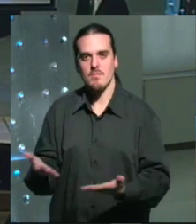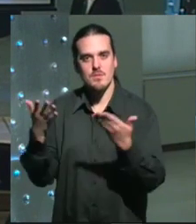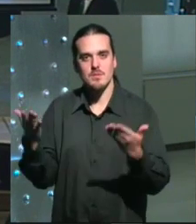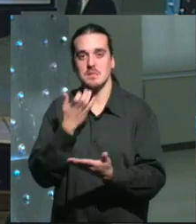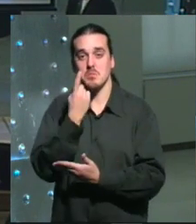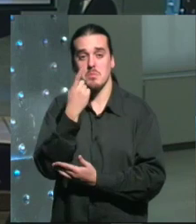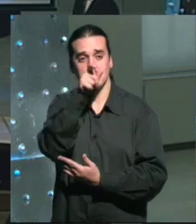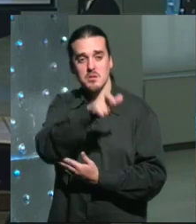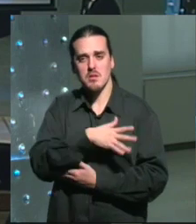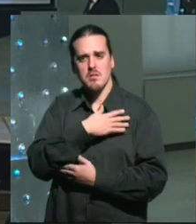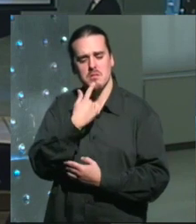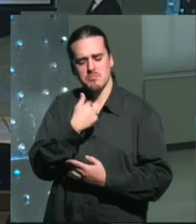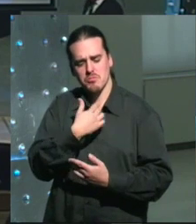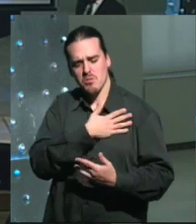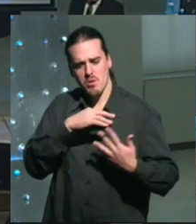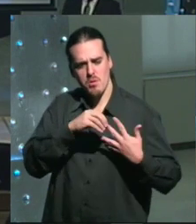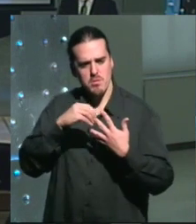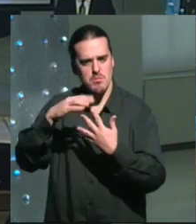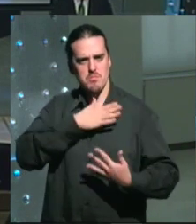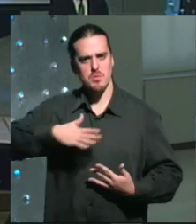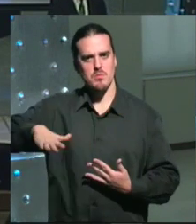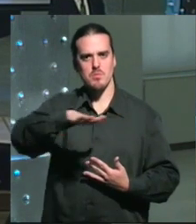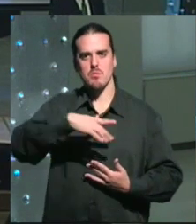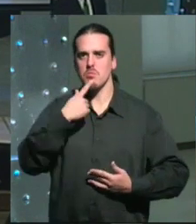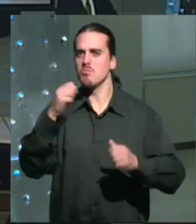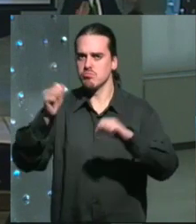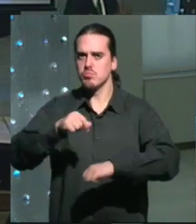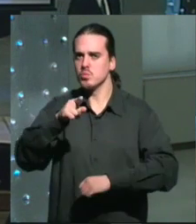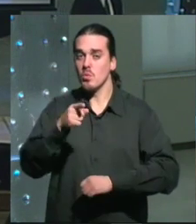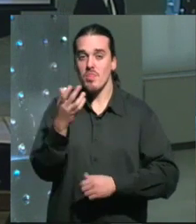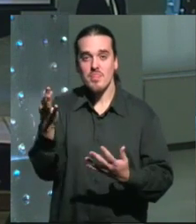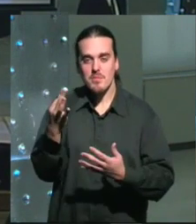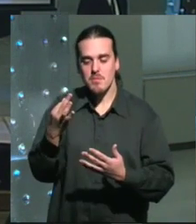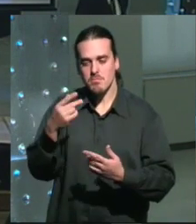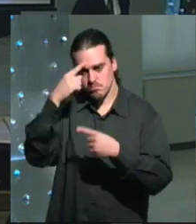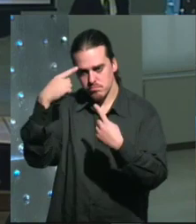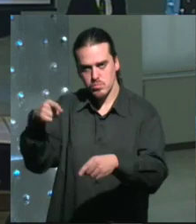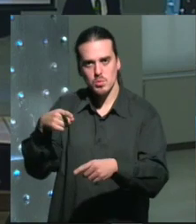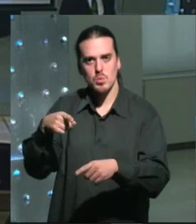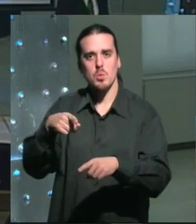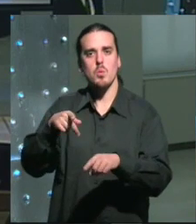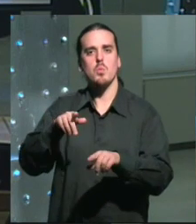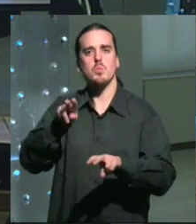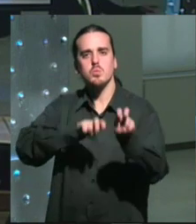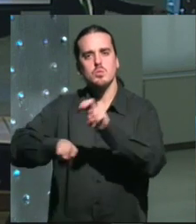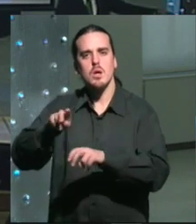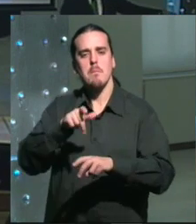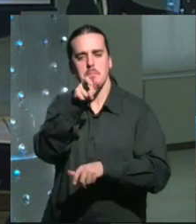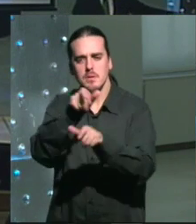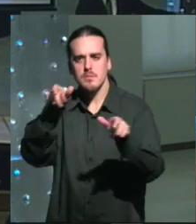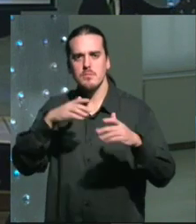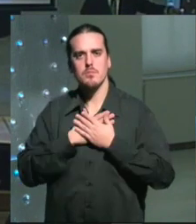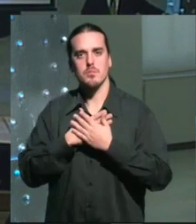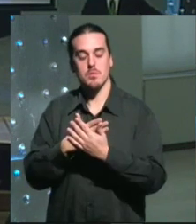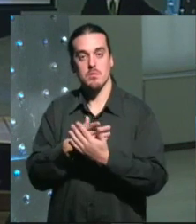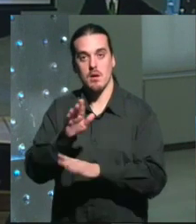región. Y le decíamos, de acuerdo, busca tus voluntarios. Y nos volvían con 200 voluntarios. Hombre, wow, este señor puede movilizar a 200